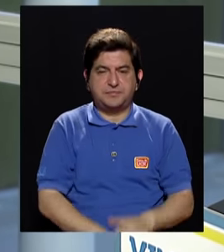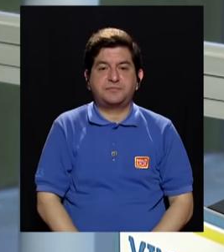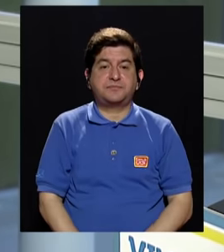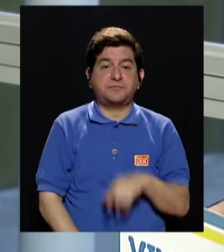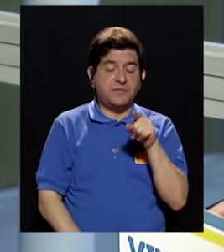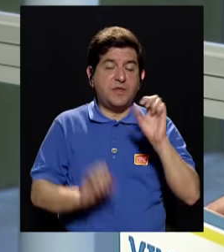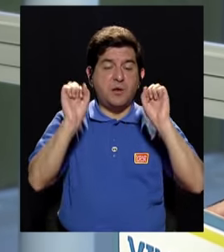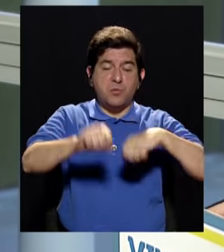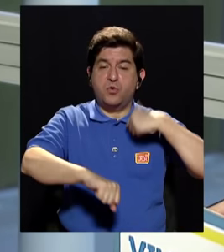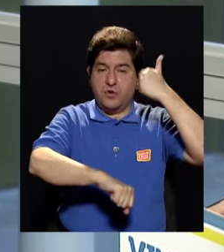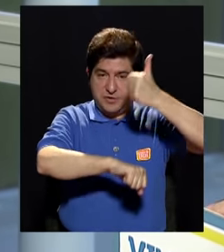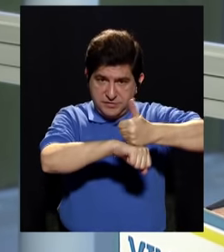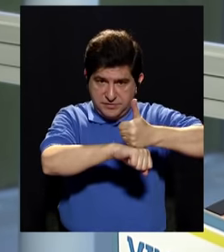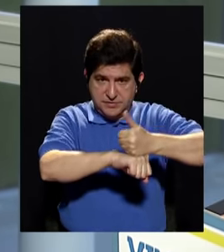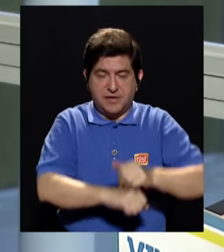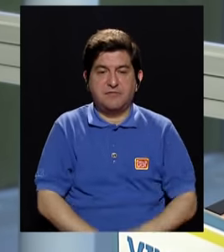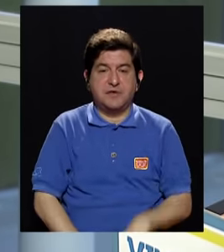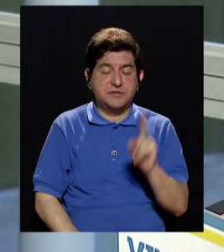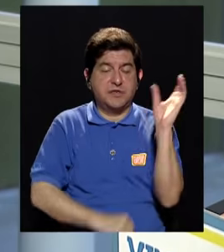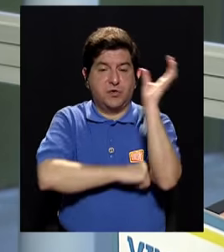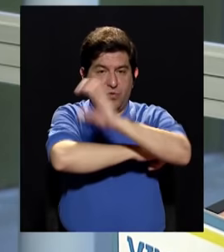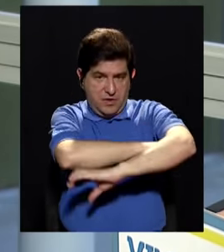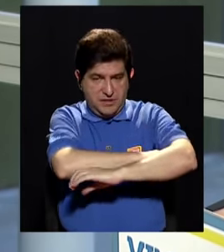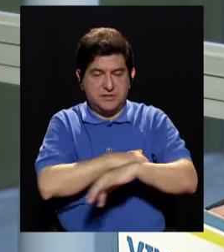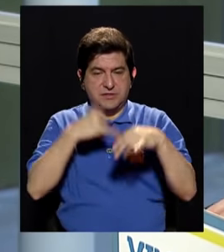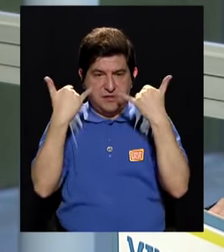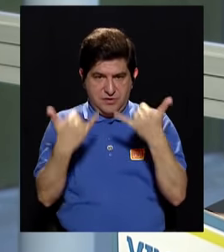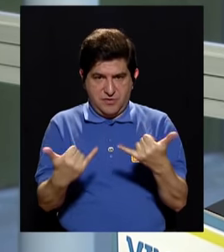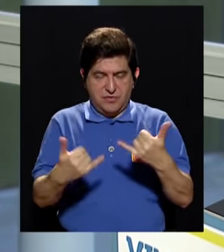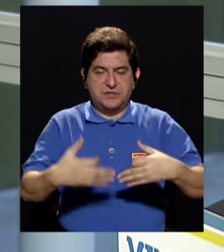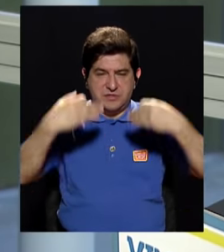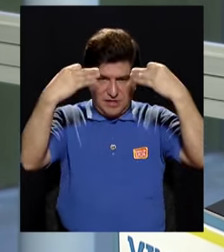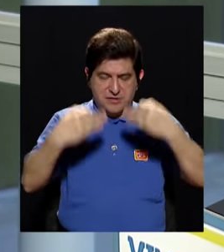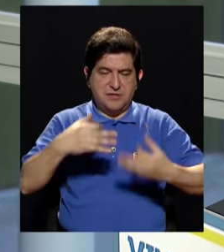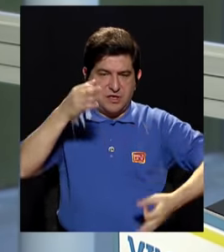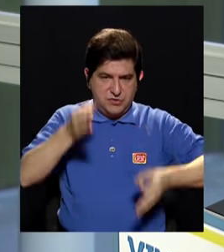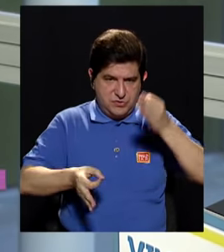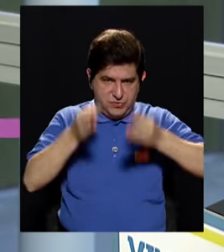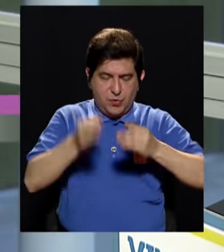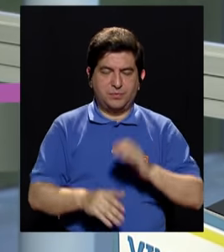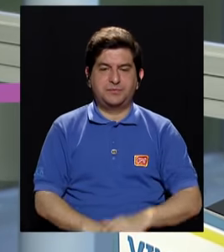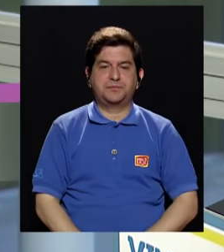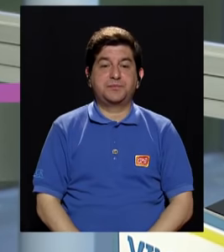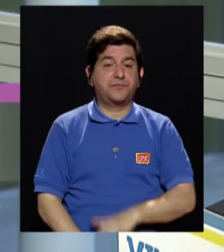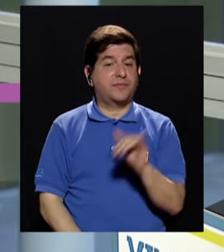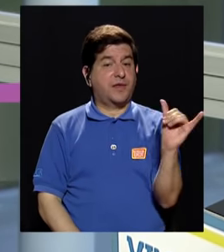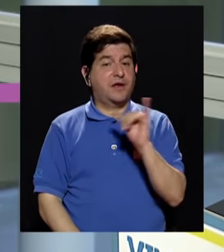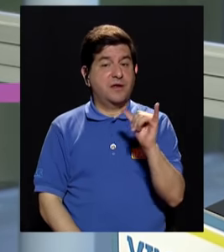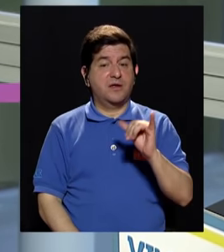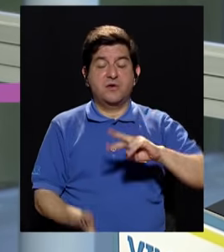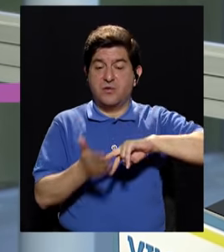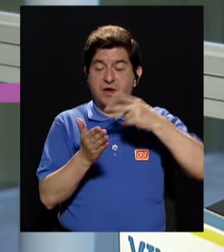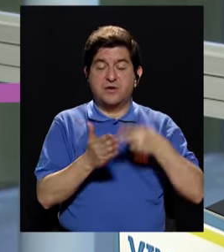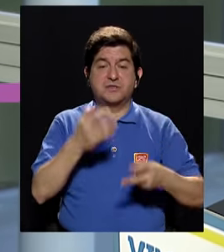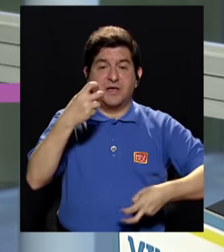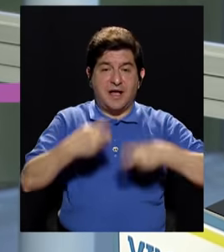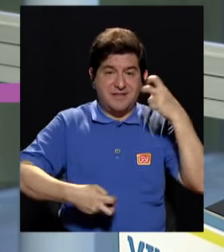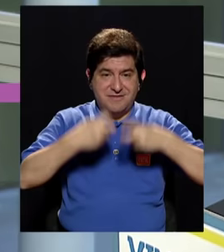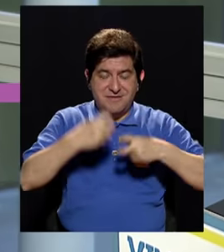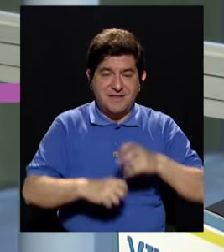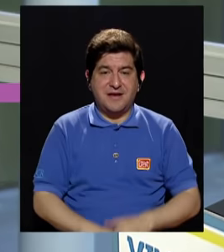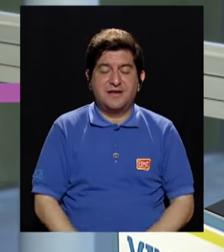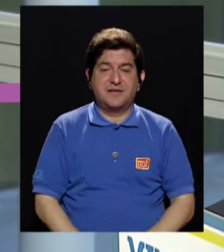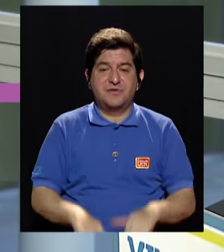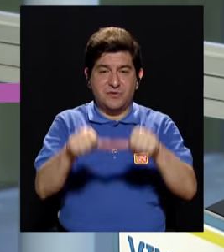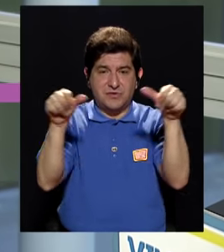poder establecer una un una pena Una vez que se tome una una decisión judicial también lo que son delitos sexuales que